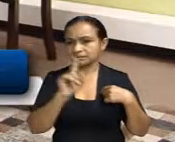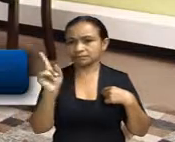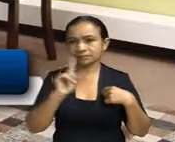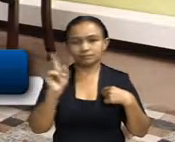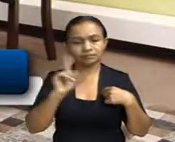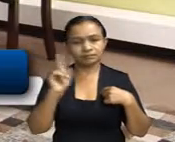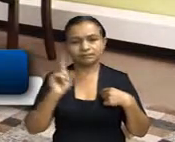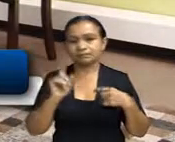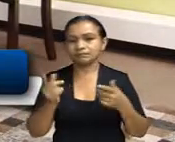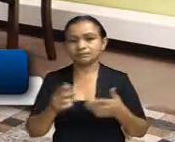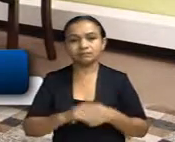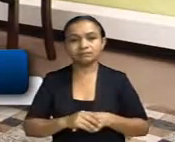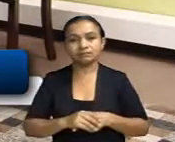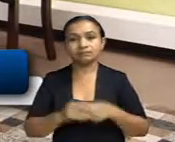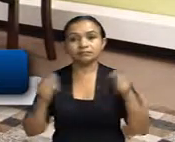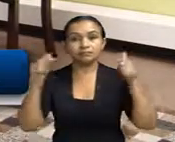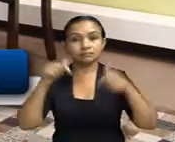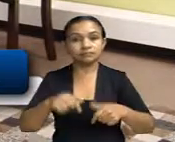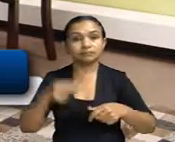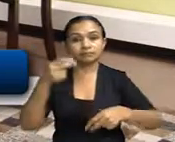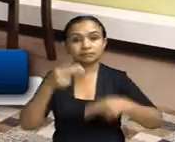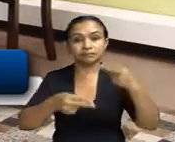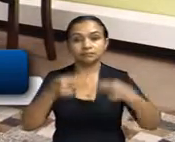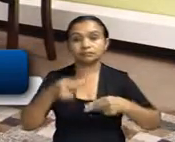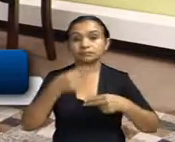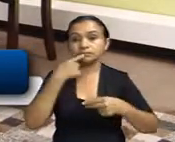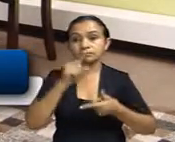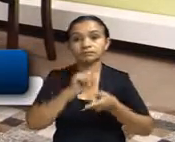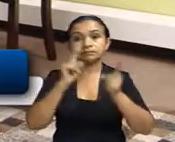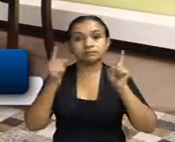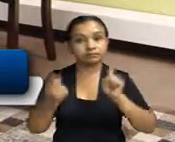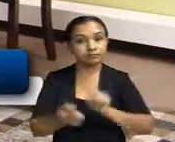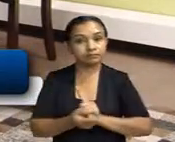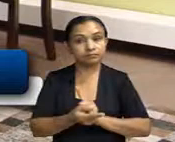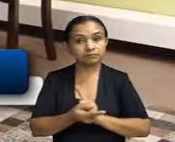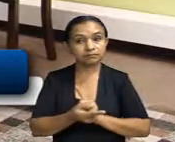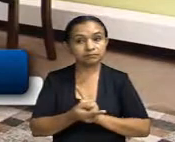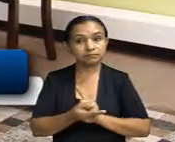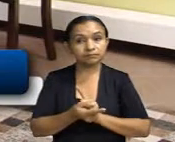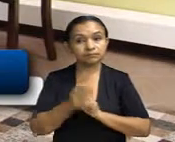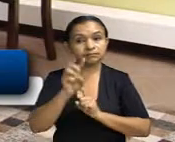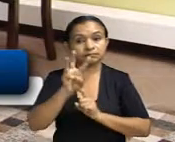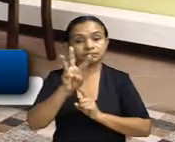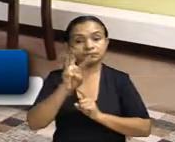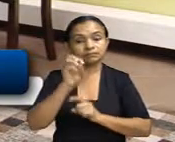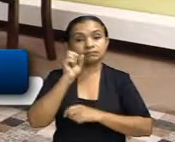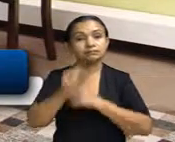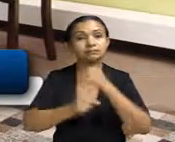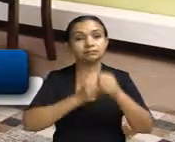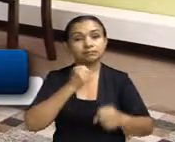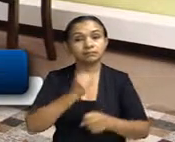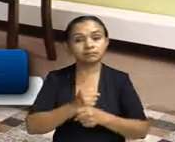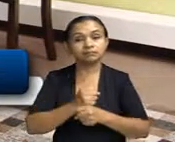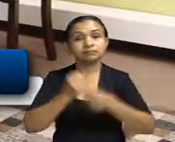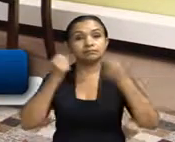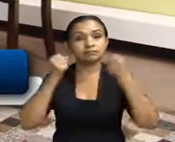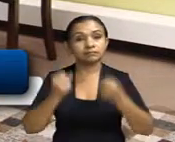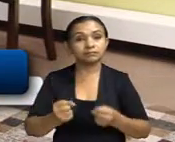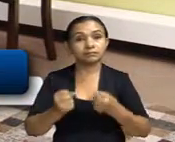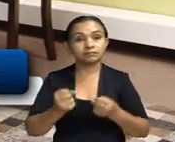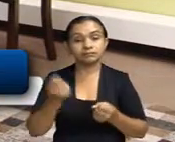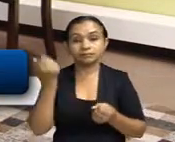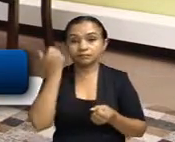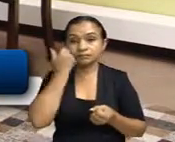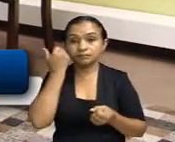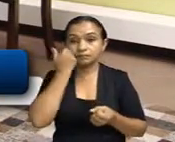están así ahora. Las estadísticas mundiales están cambiando y ya a partir de incluso los 30 años, sobre todo los varones, que la enfermedad